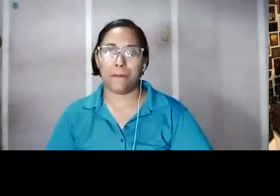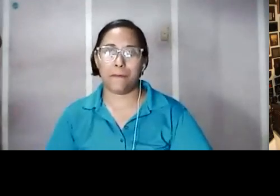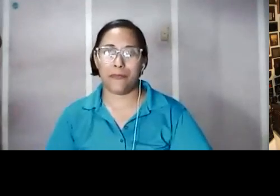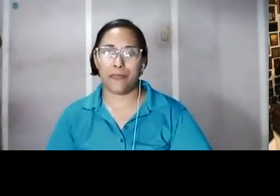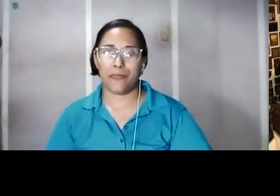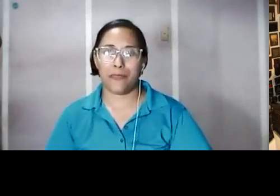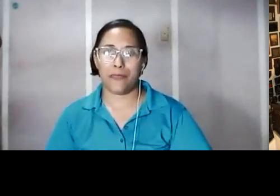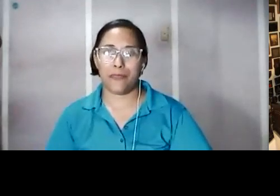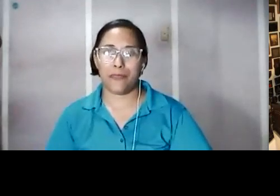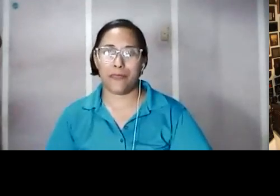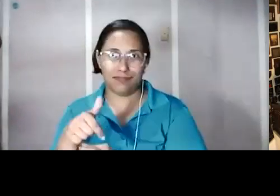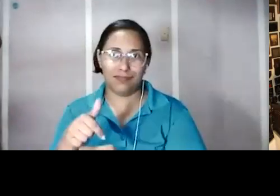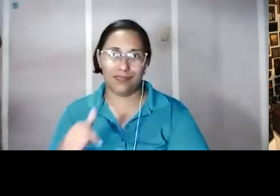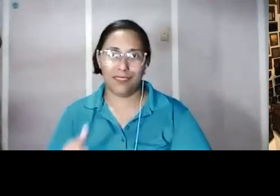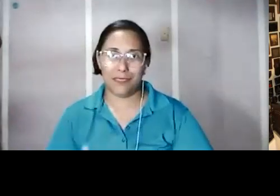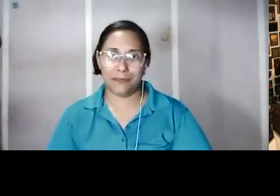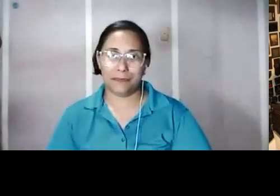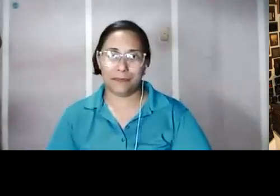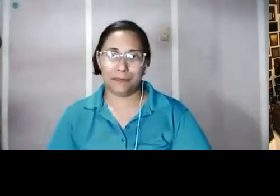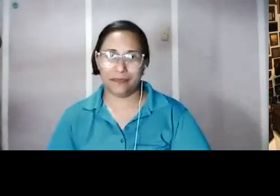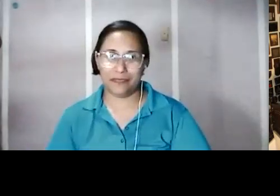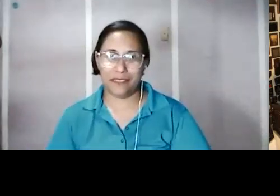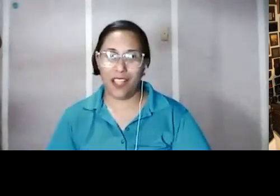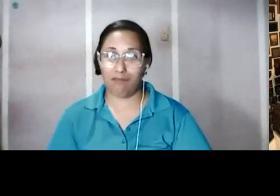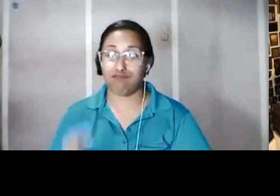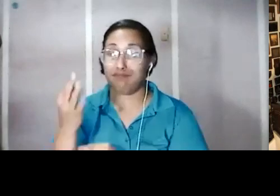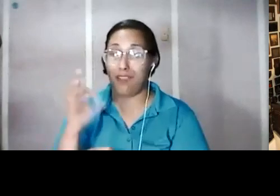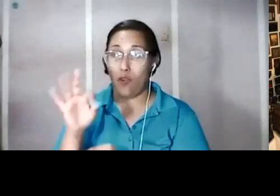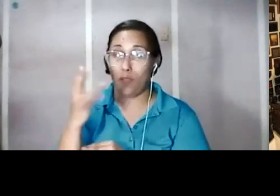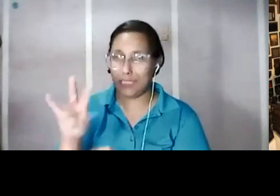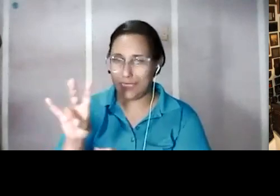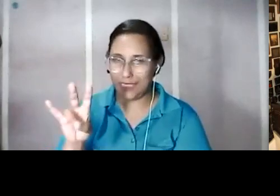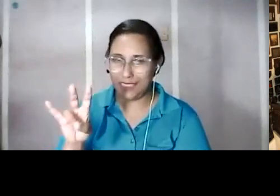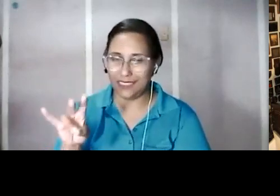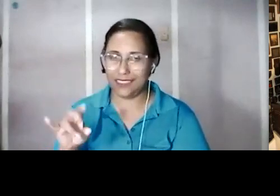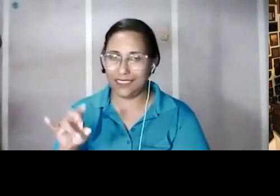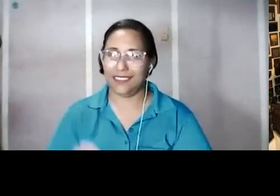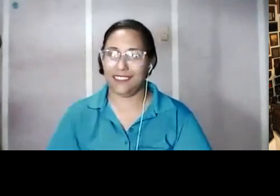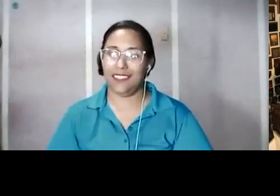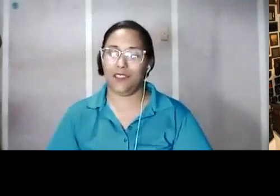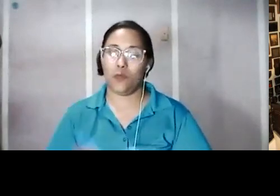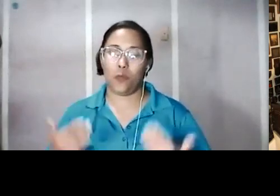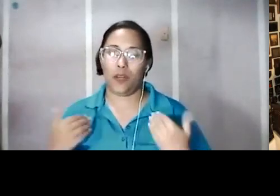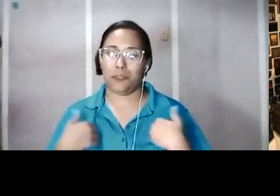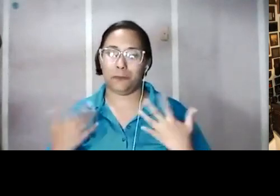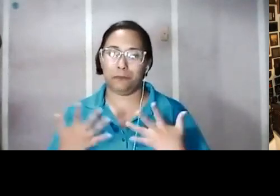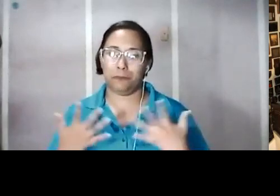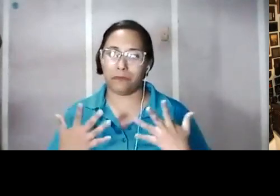después, digo, no es que a partir del 17 no hubiese